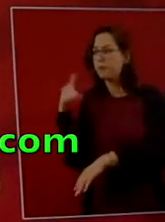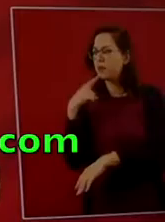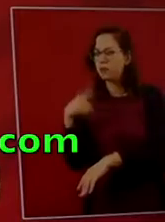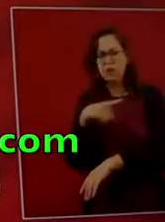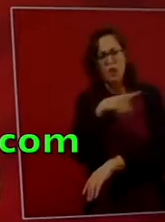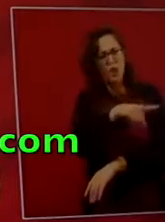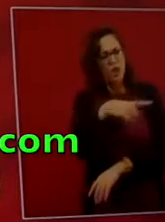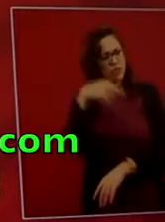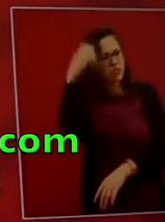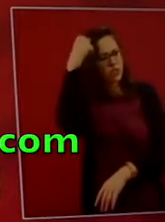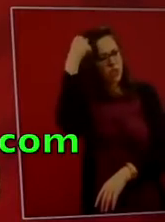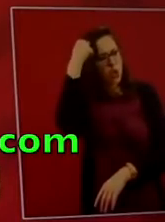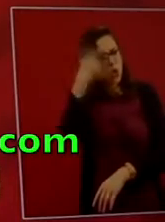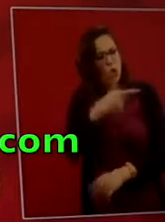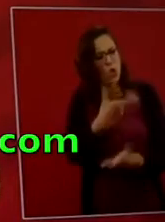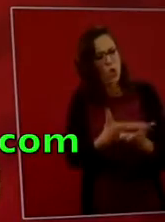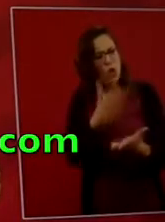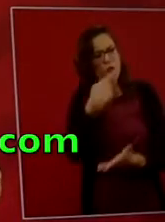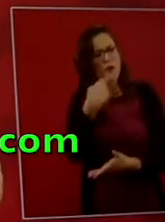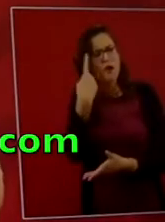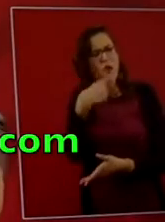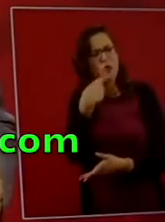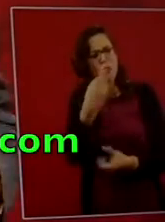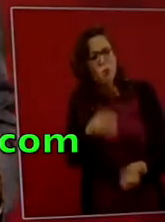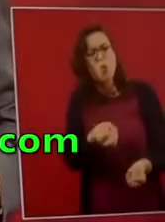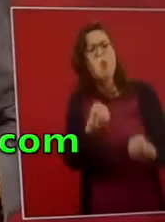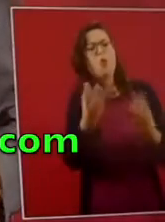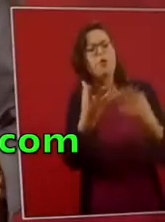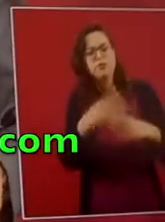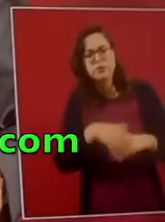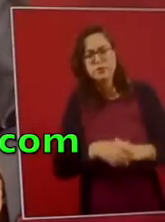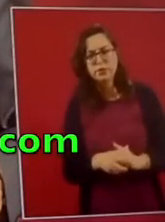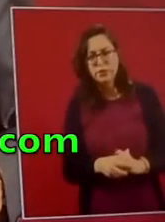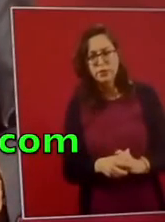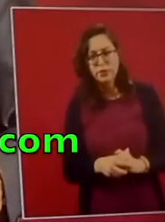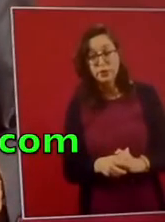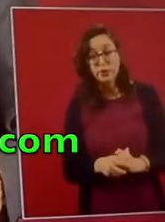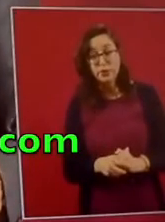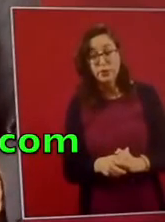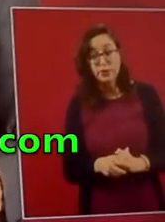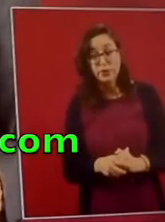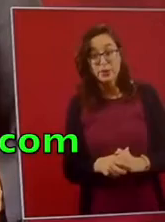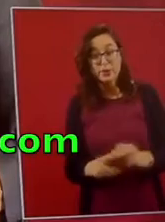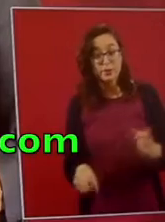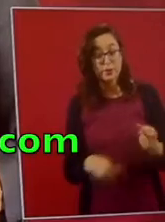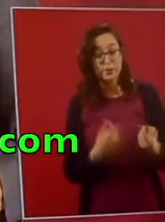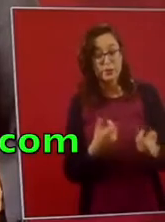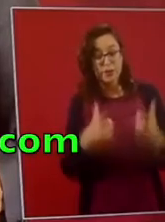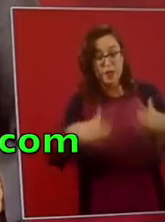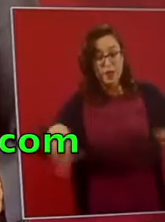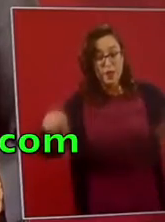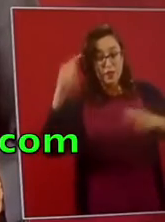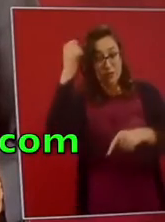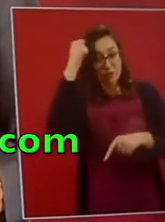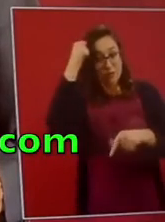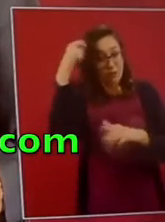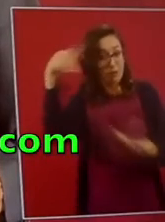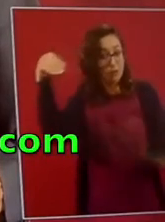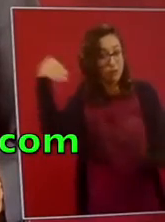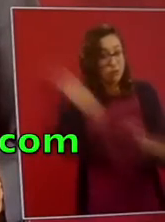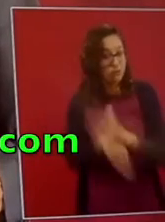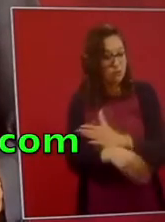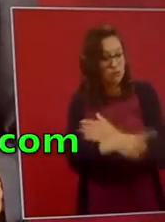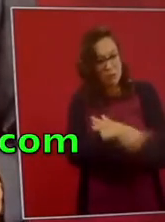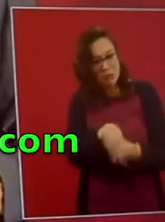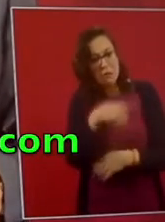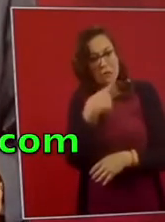los han engañado, que le han dicho cosas, que no es cierto, que no es falta. Mayormente los políticos que empiecen a llevar agua a su molino en estos meses,